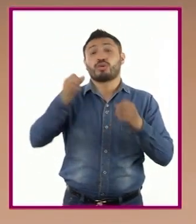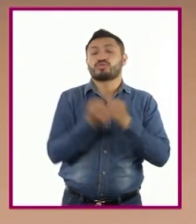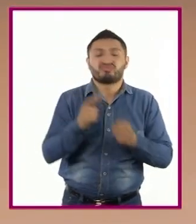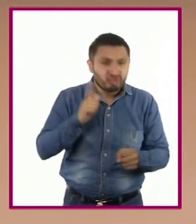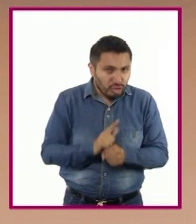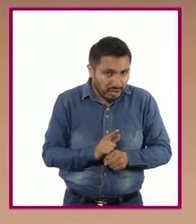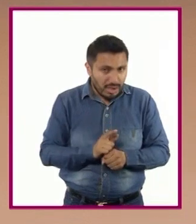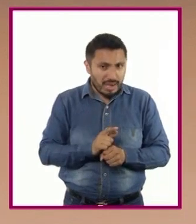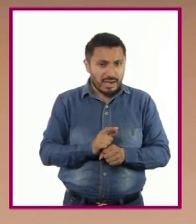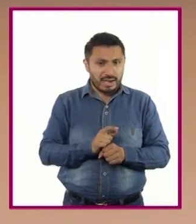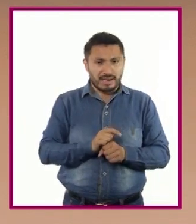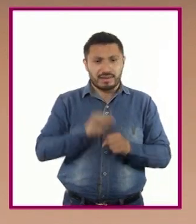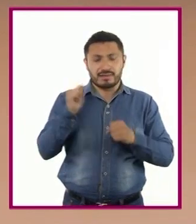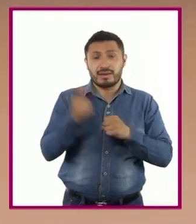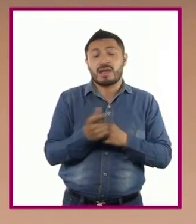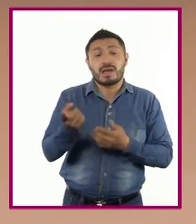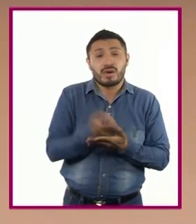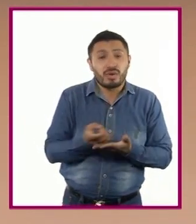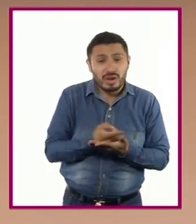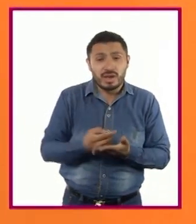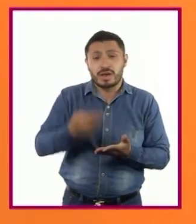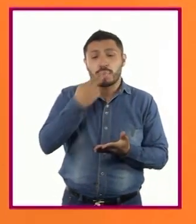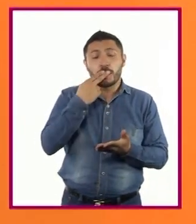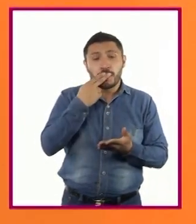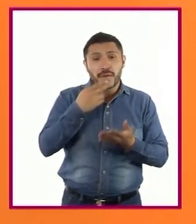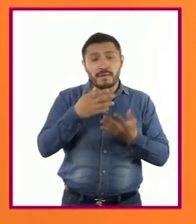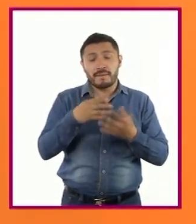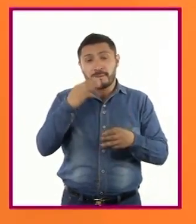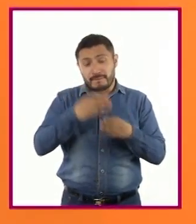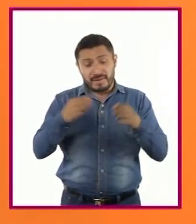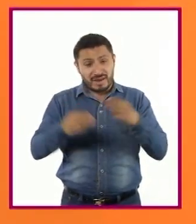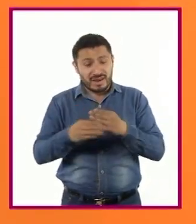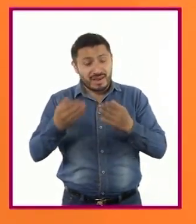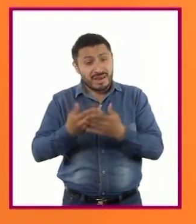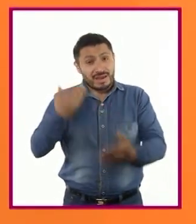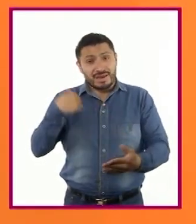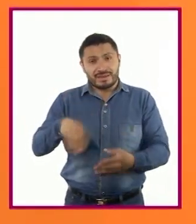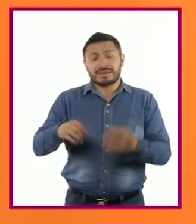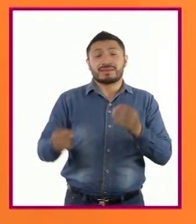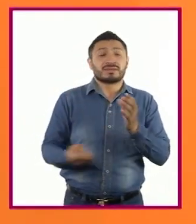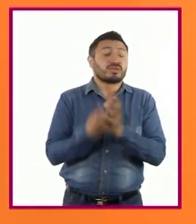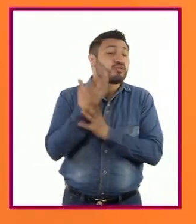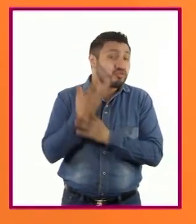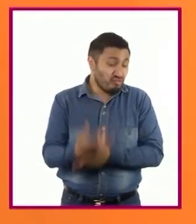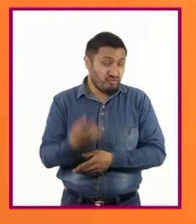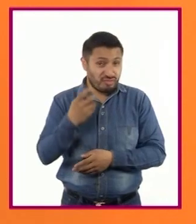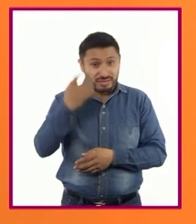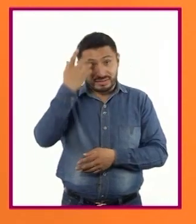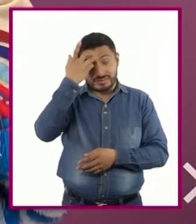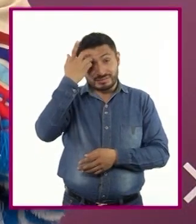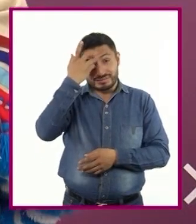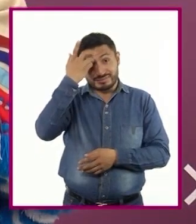es un objeto de diseño. Usa materiales que en su momento fueron novedosos.